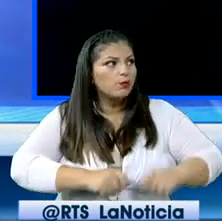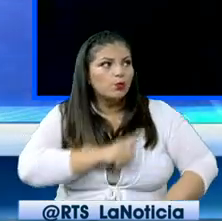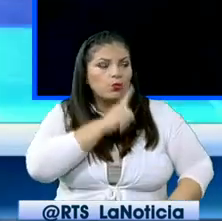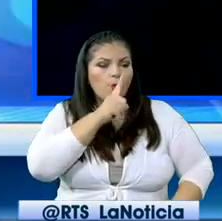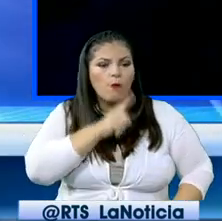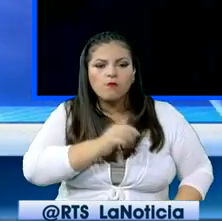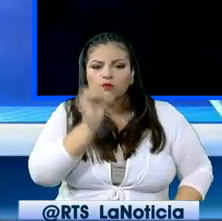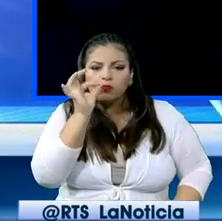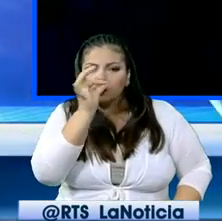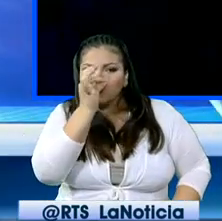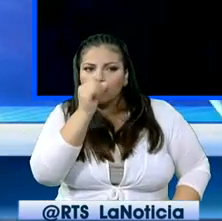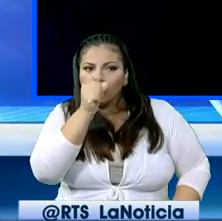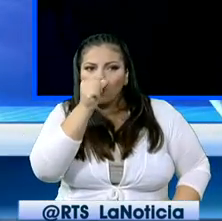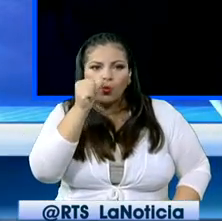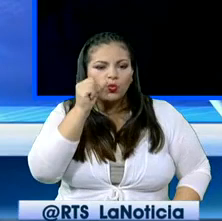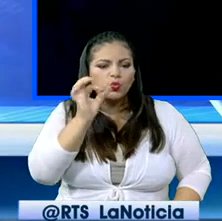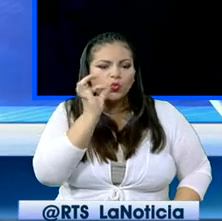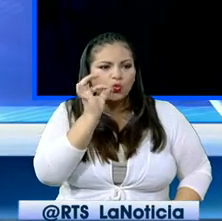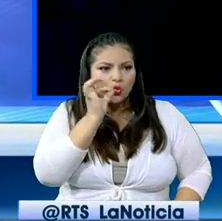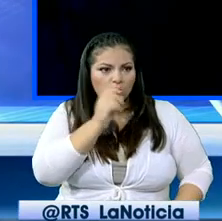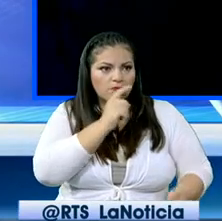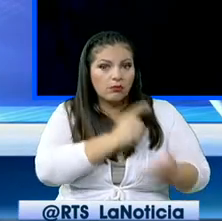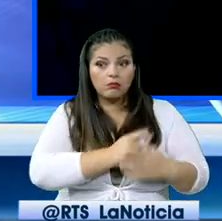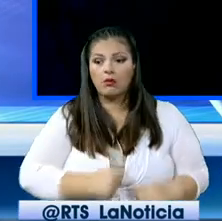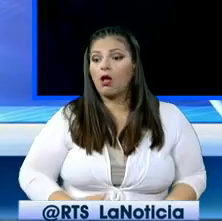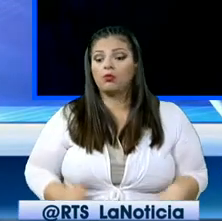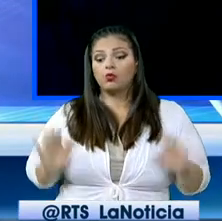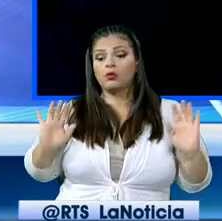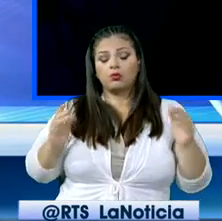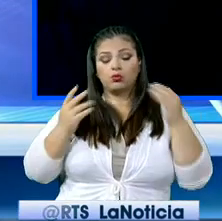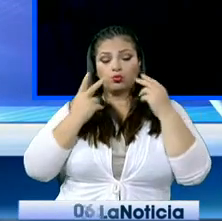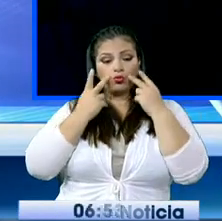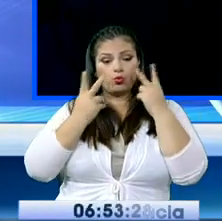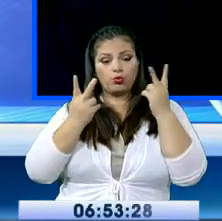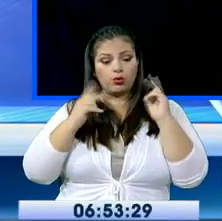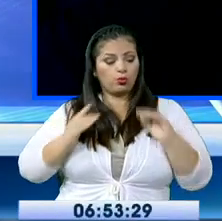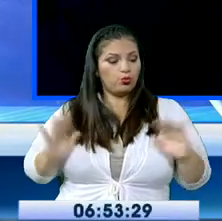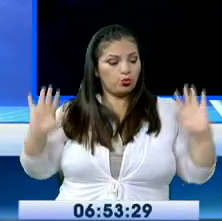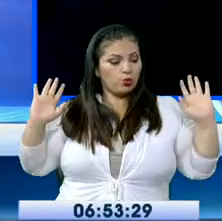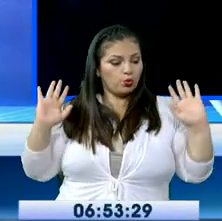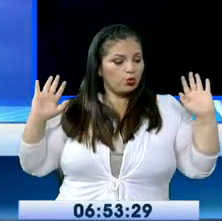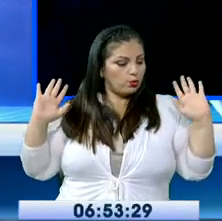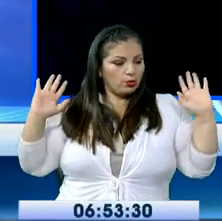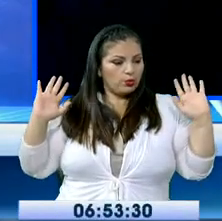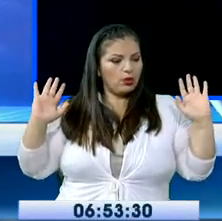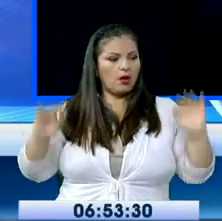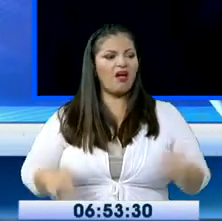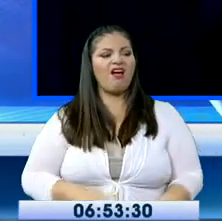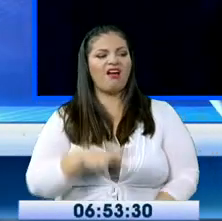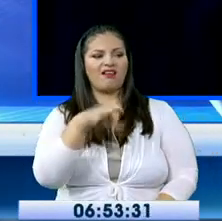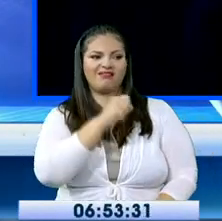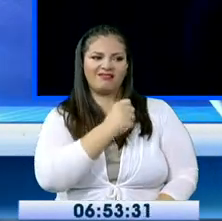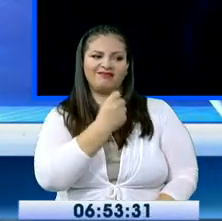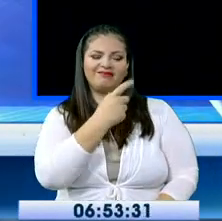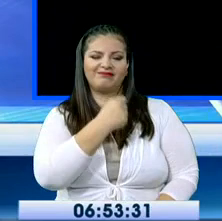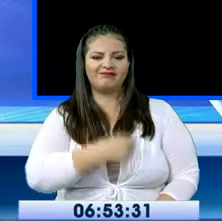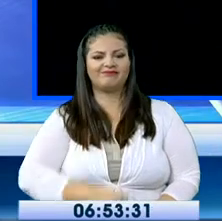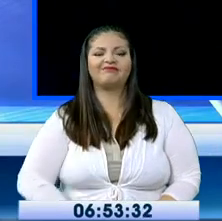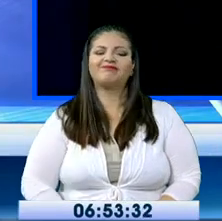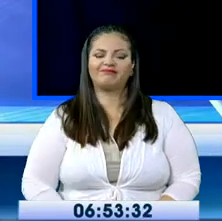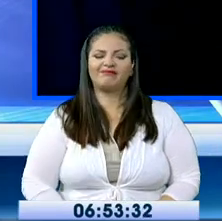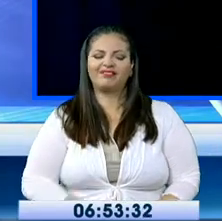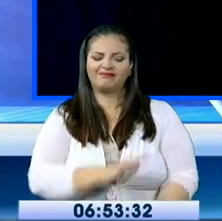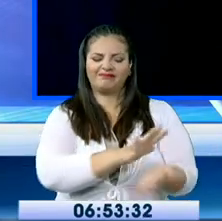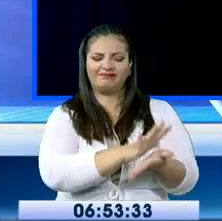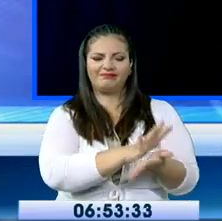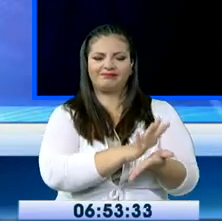acá. No he visto yo. ¿Uno se quiere meter mejor en eso? No puede. Claro, por seguridad. Claro. Bueno, ¿cuál es el pedido?